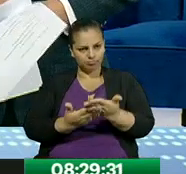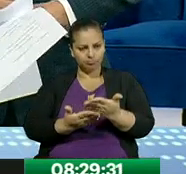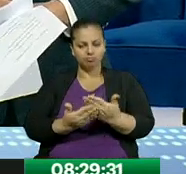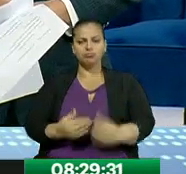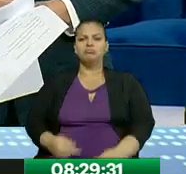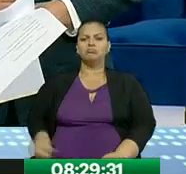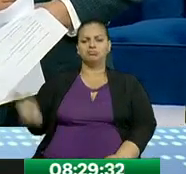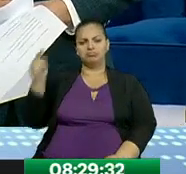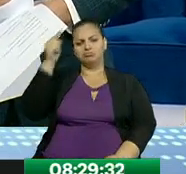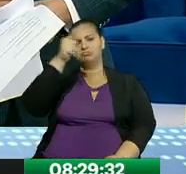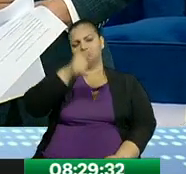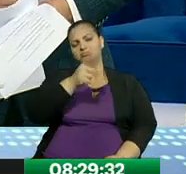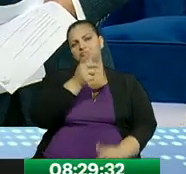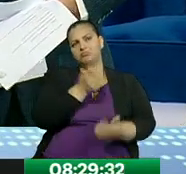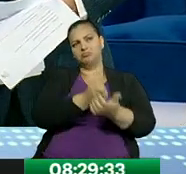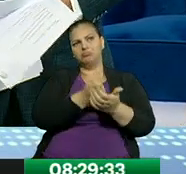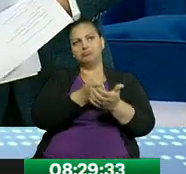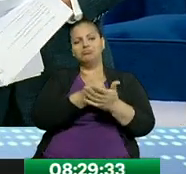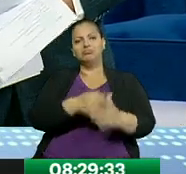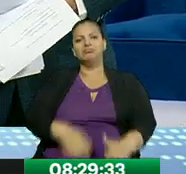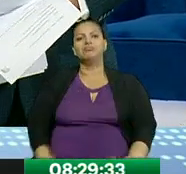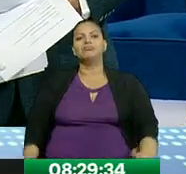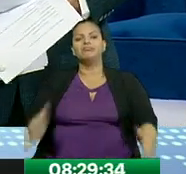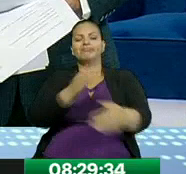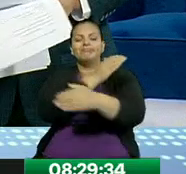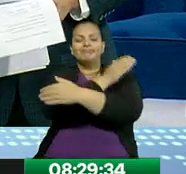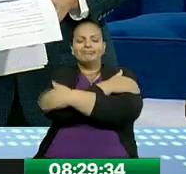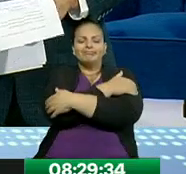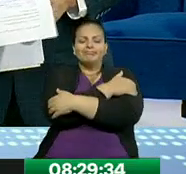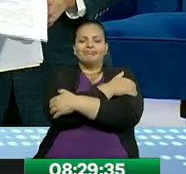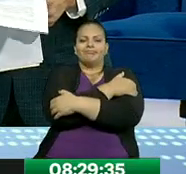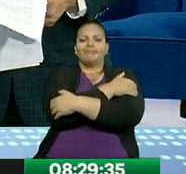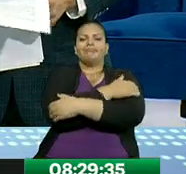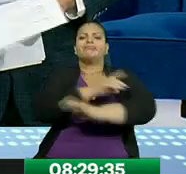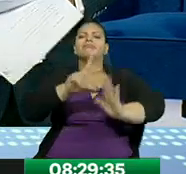Navidad para ponerlo en el domicilio. Te mando un abrazo y más adelante estaremos en contacto contigo. Mi querida...